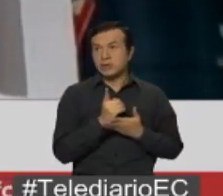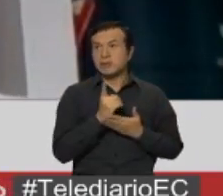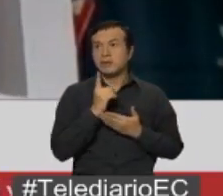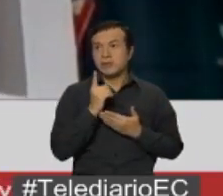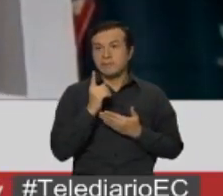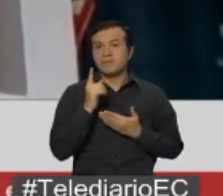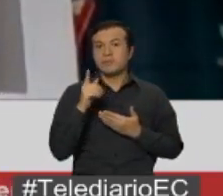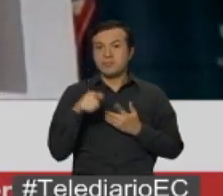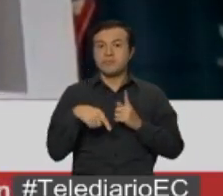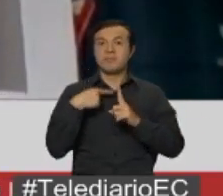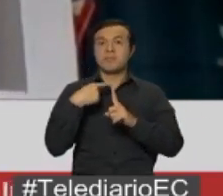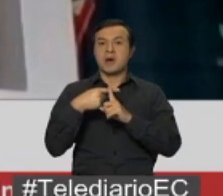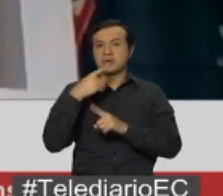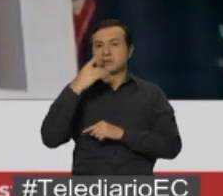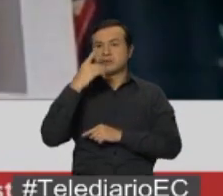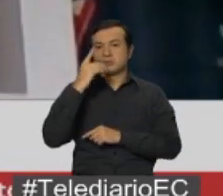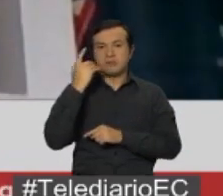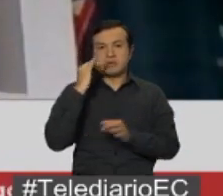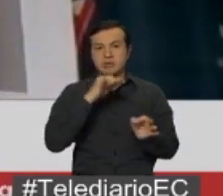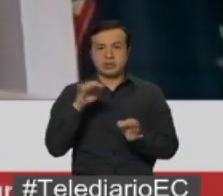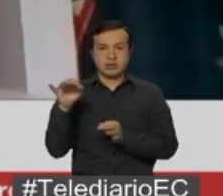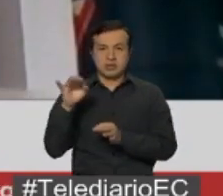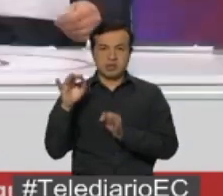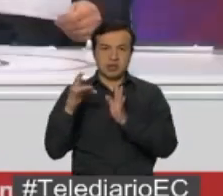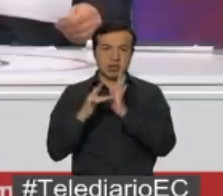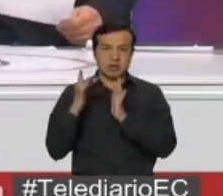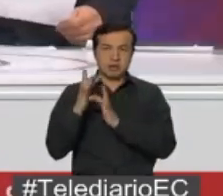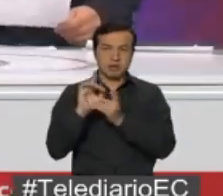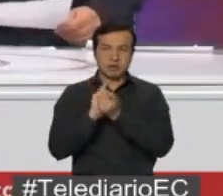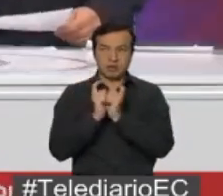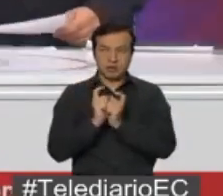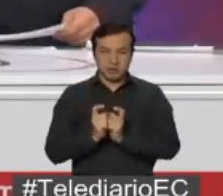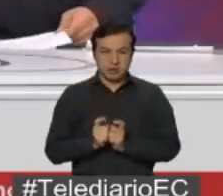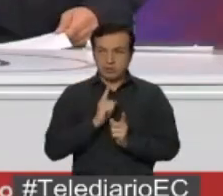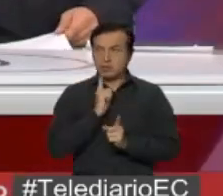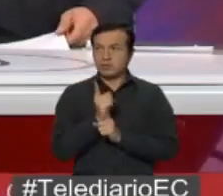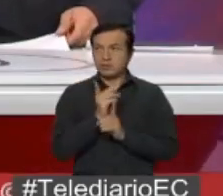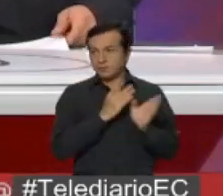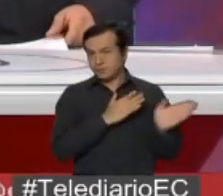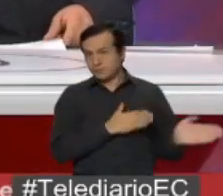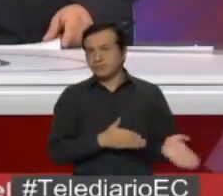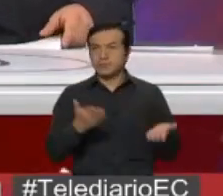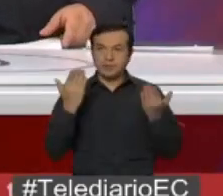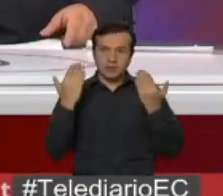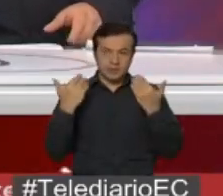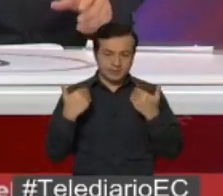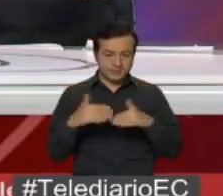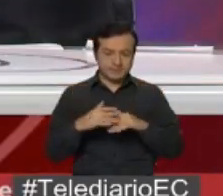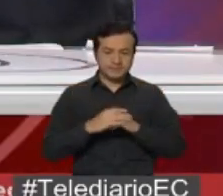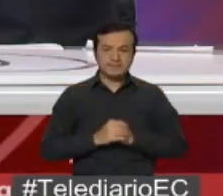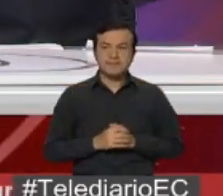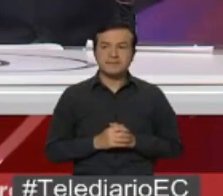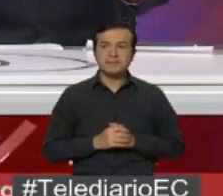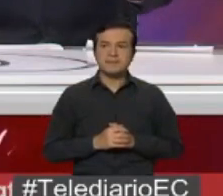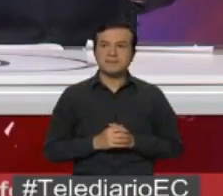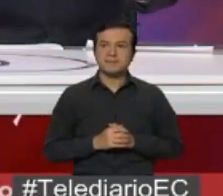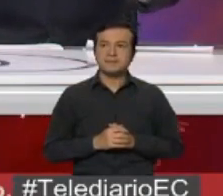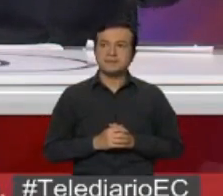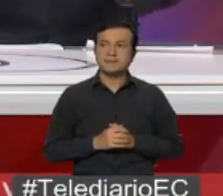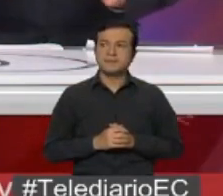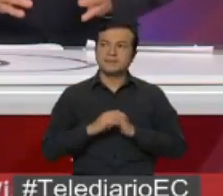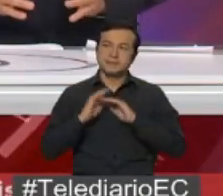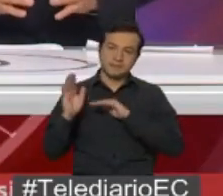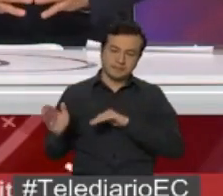seguir creciendo claro que sí en abril ya eventualmente cambiará la cifra no eso es lo que se estima ahora y es importante también